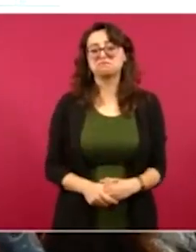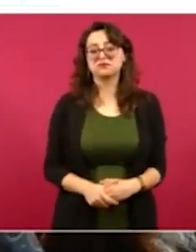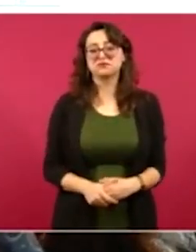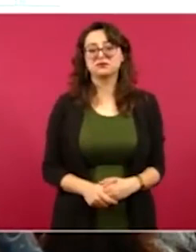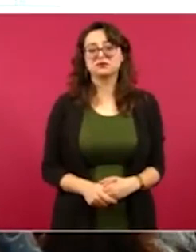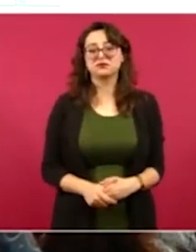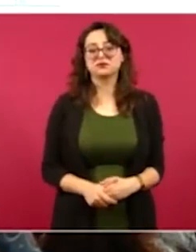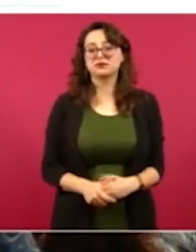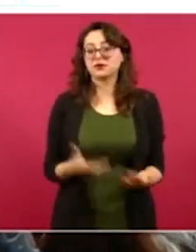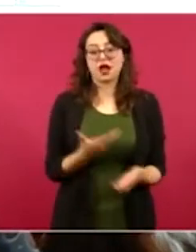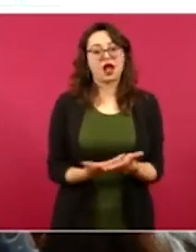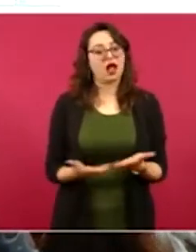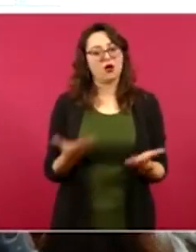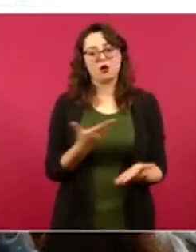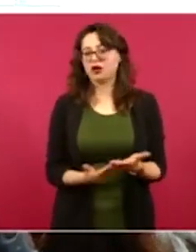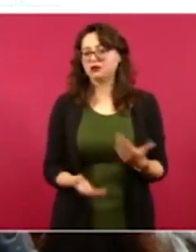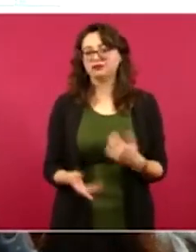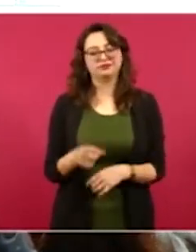¿eh? Esto ya no sucede,